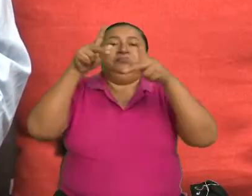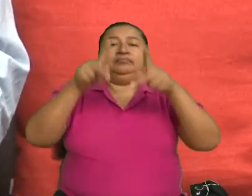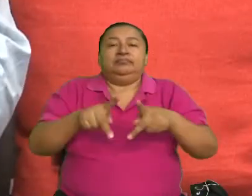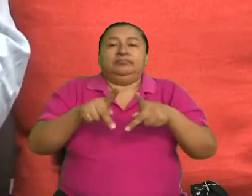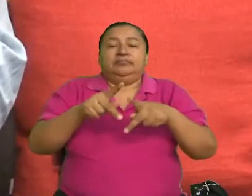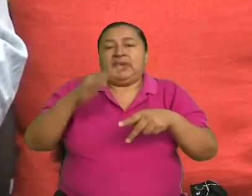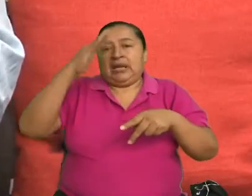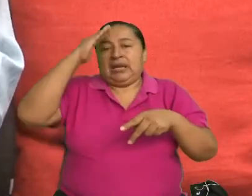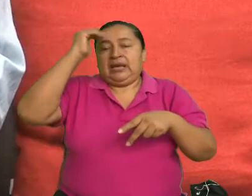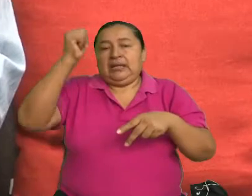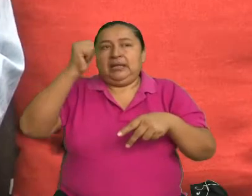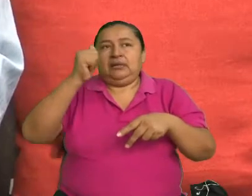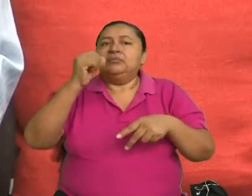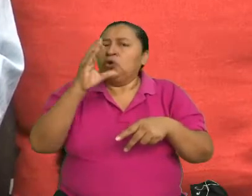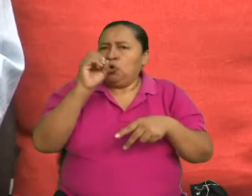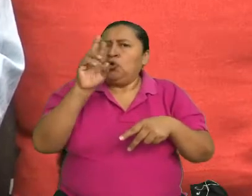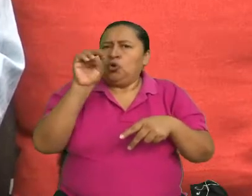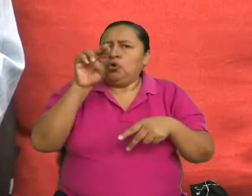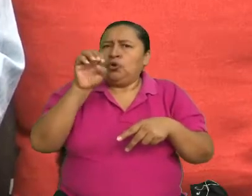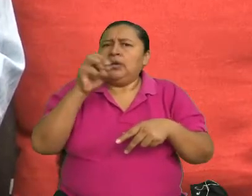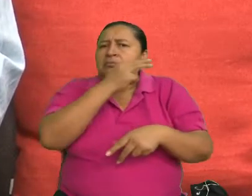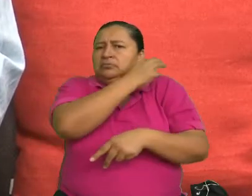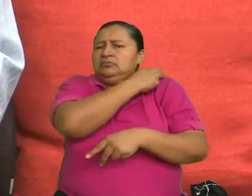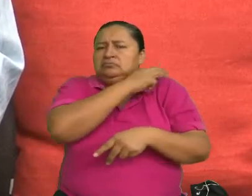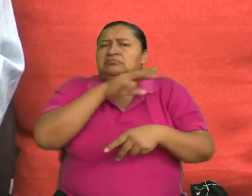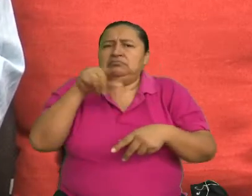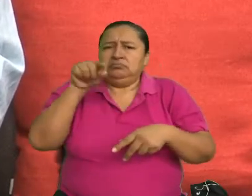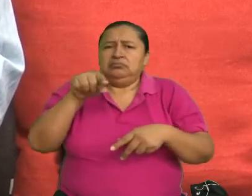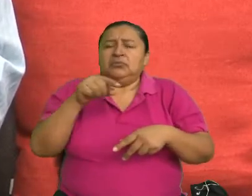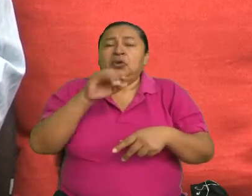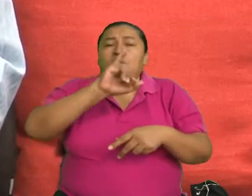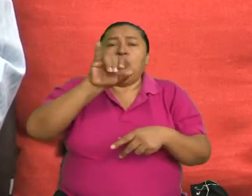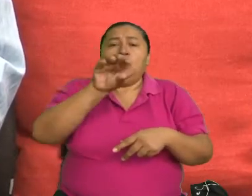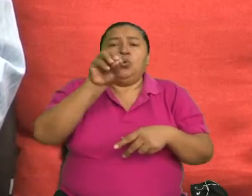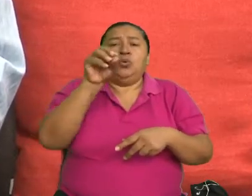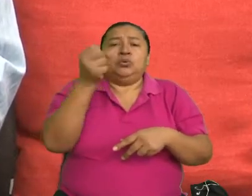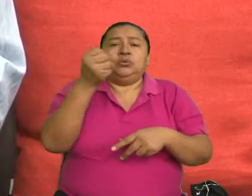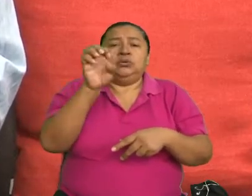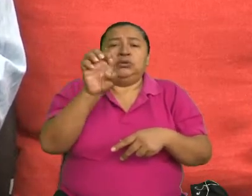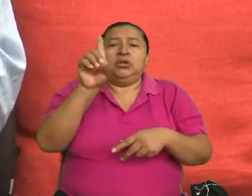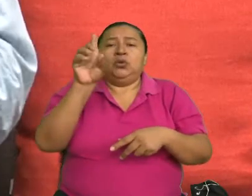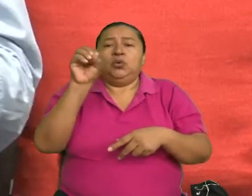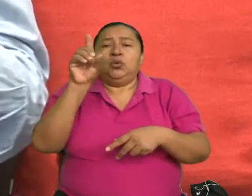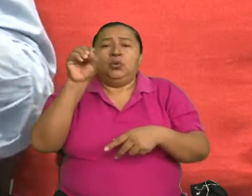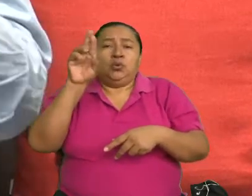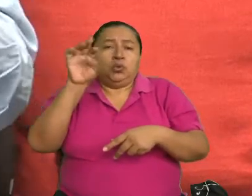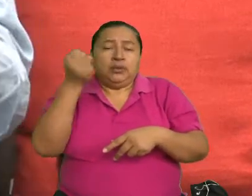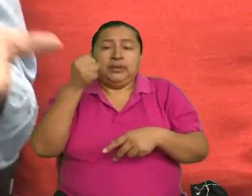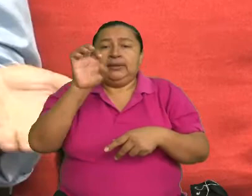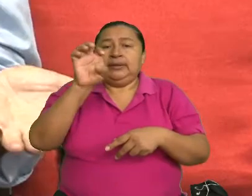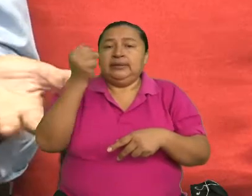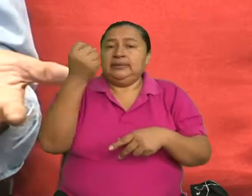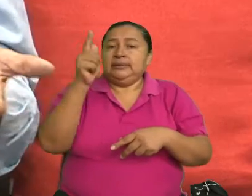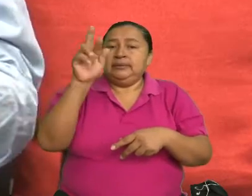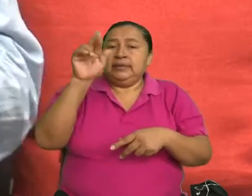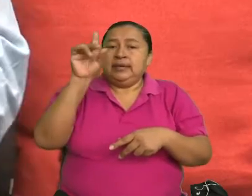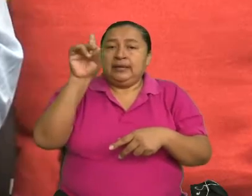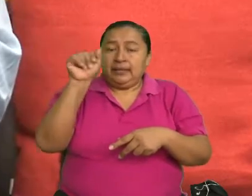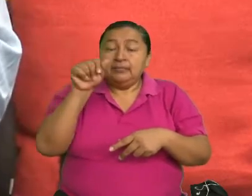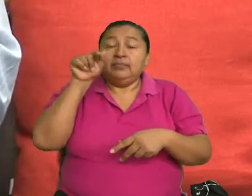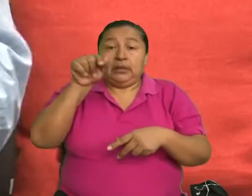del general, bueno, coronel en ese entonces, José Dolores Estrada. Y José Dolores, con 130